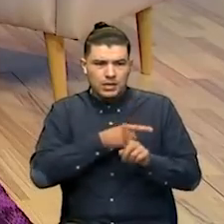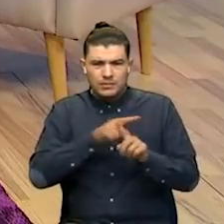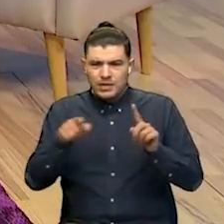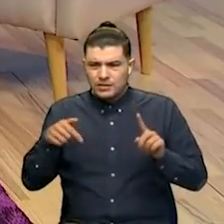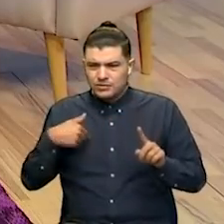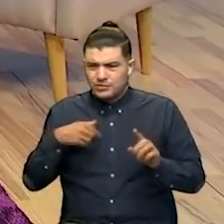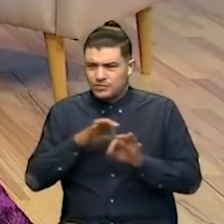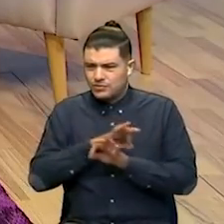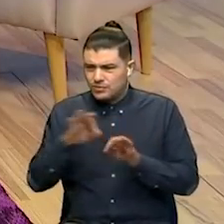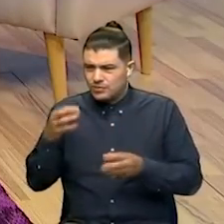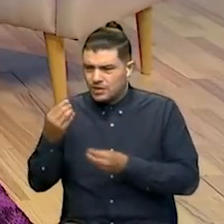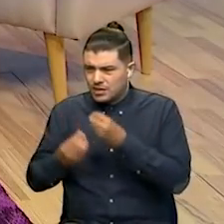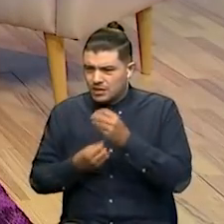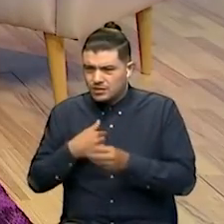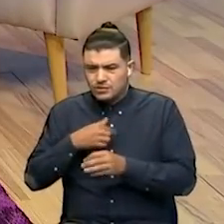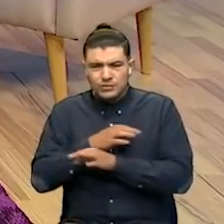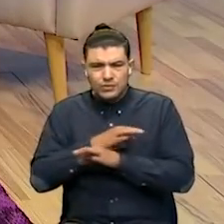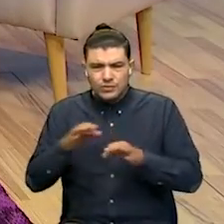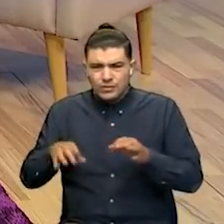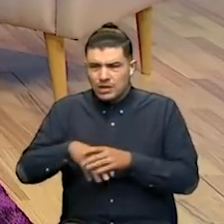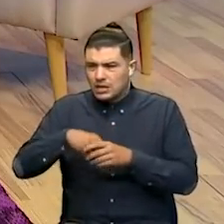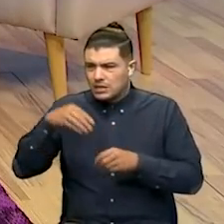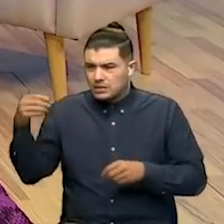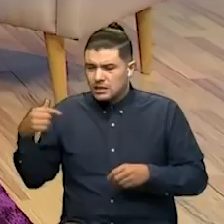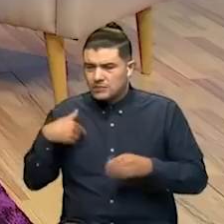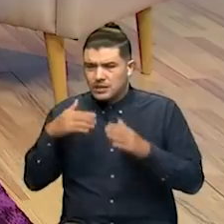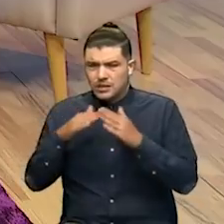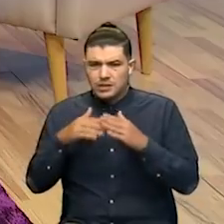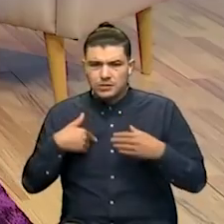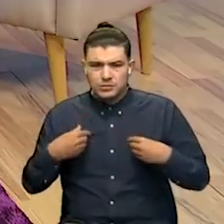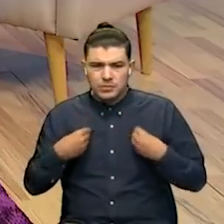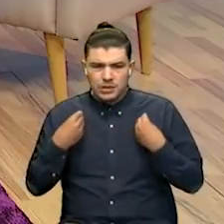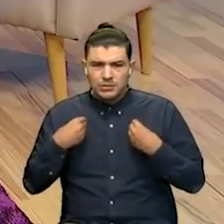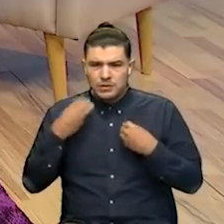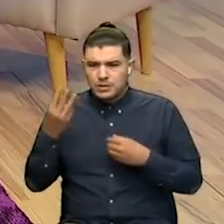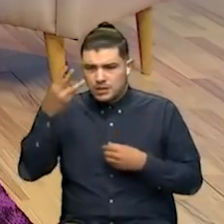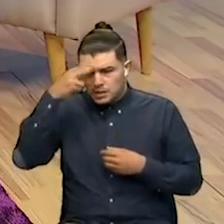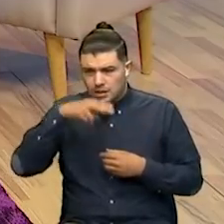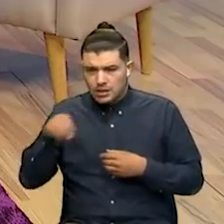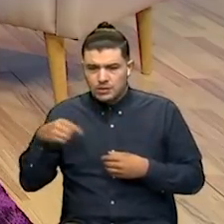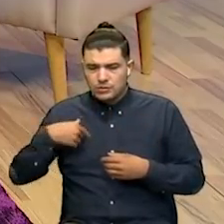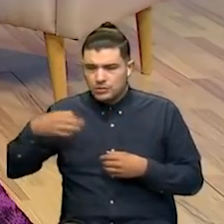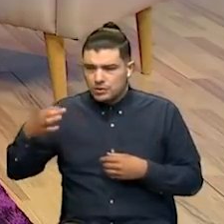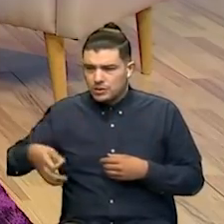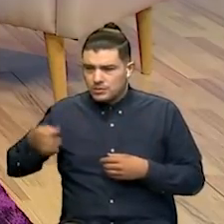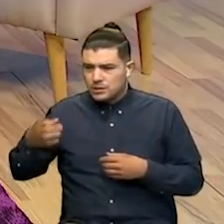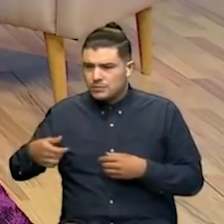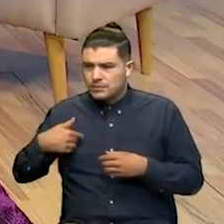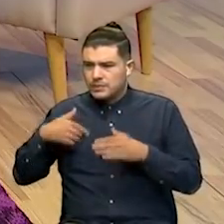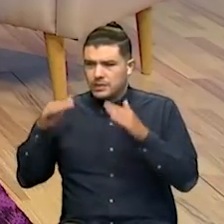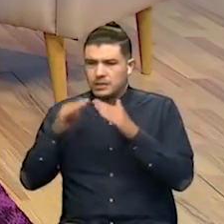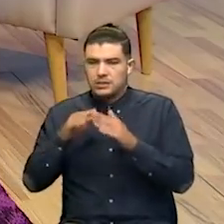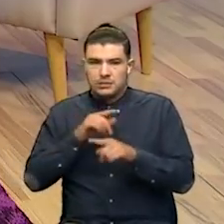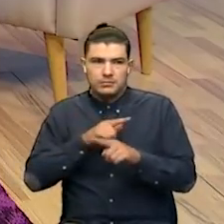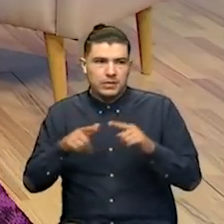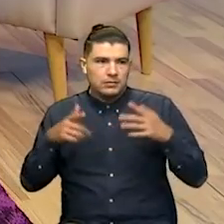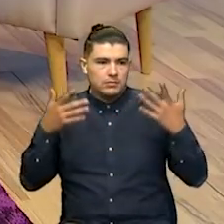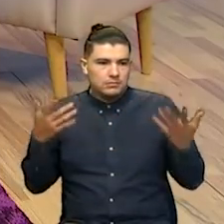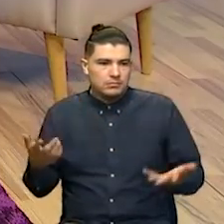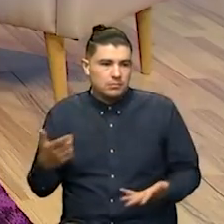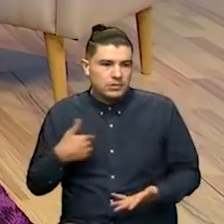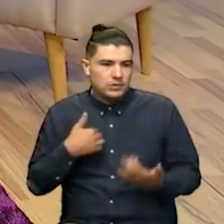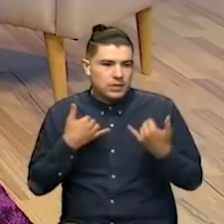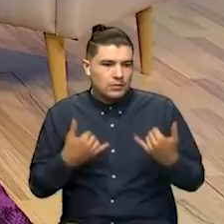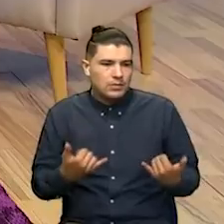contrato, yo no he salido de mi casa. Sí. Vivo con mis tres hijos, siempre estaba aquí en mi casa. Entonces ahorita pues estoy